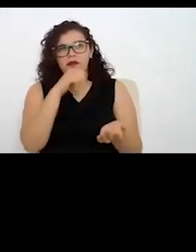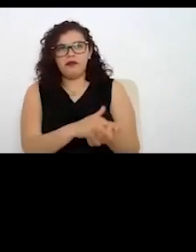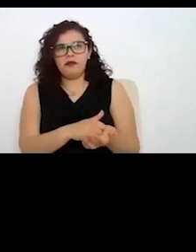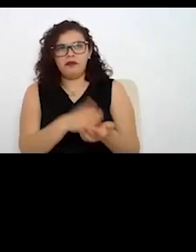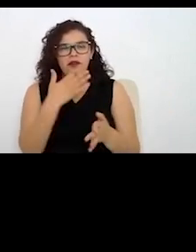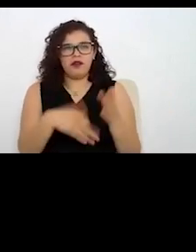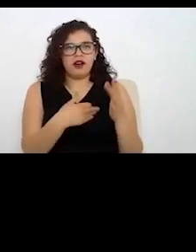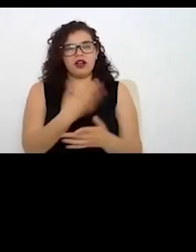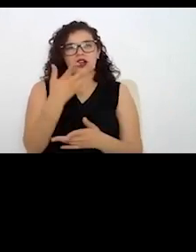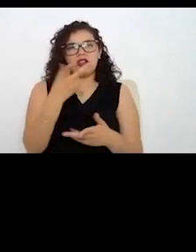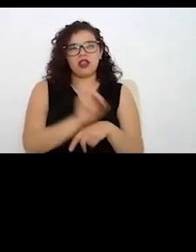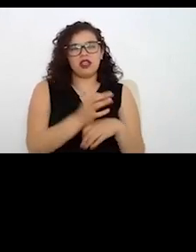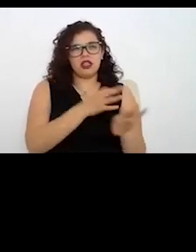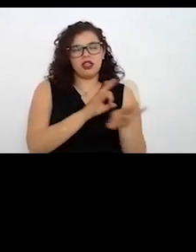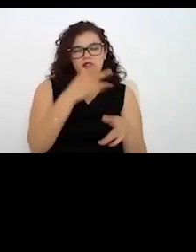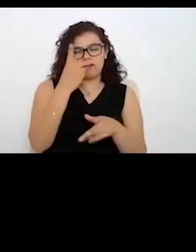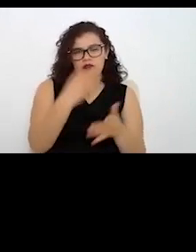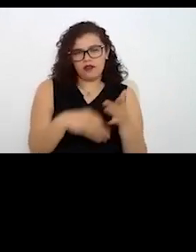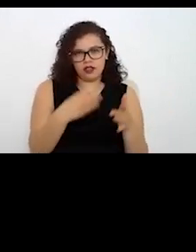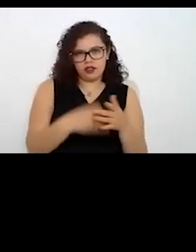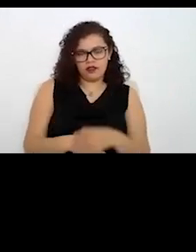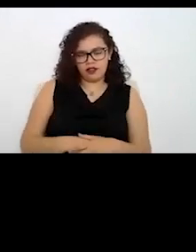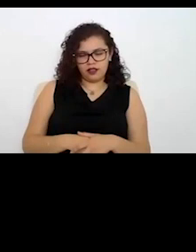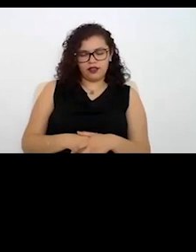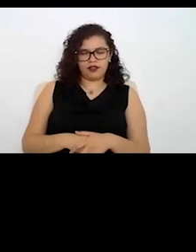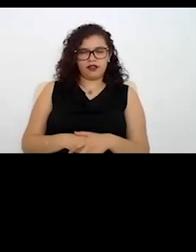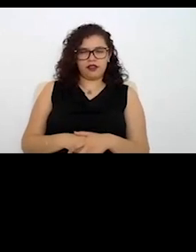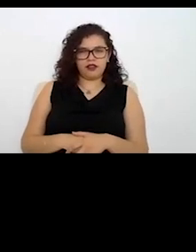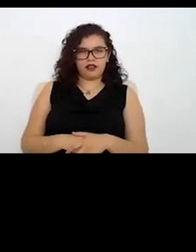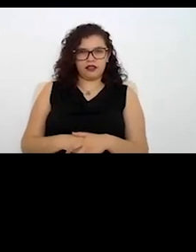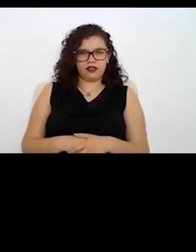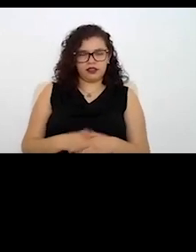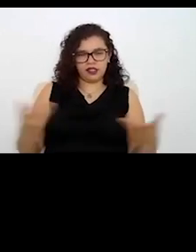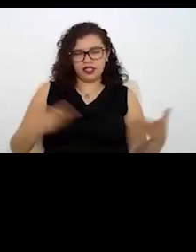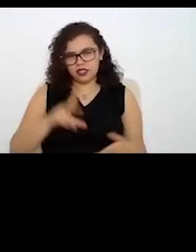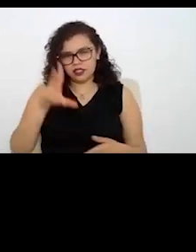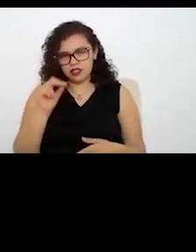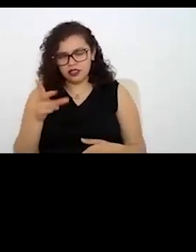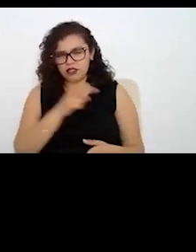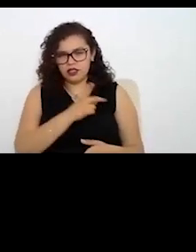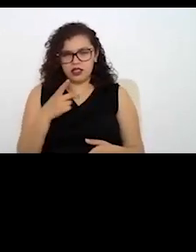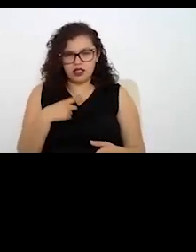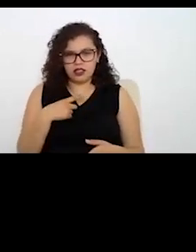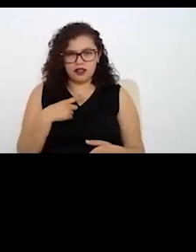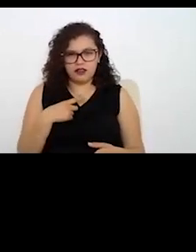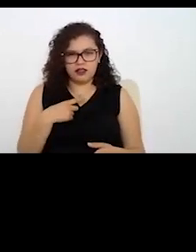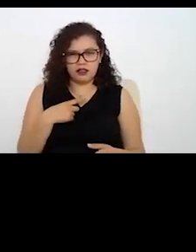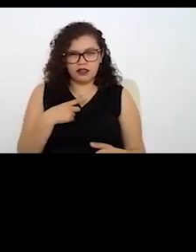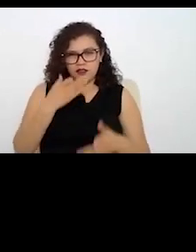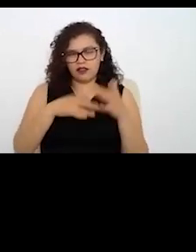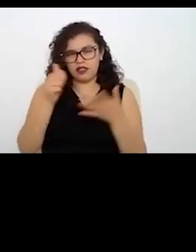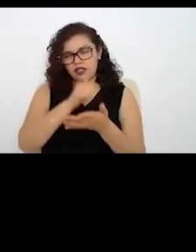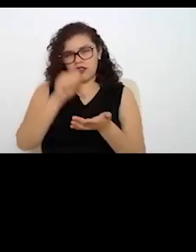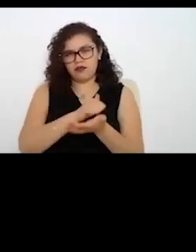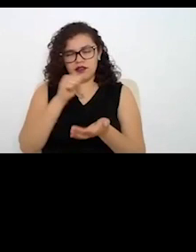estos días al trabajo. Y a lo mejor si tienen control de asistencia, pues mucho mejor anexarlo y decirle, oye, faltaste 5 días. Y pues este es tu acta administrativo respecto a que